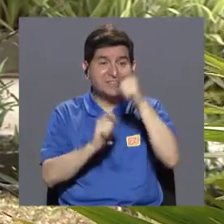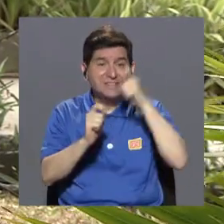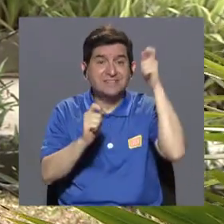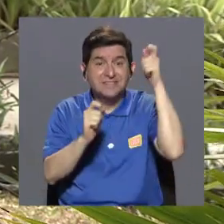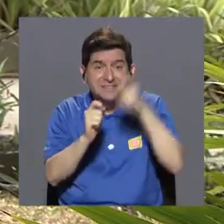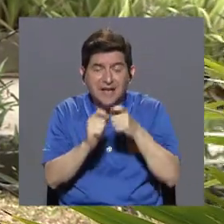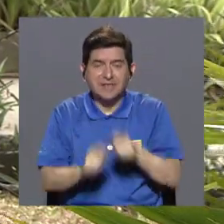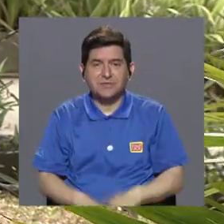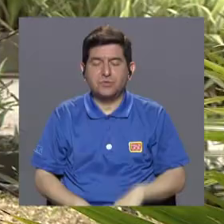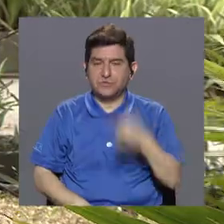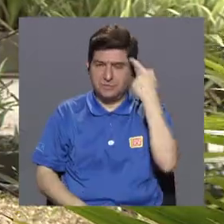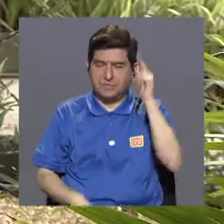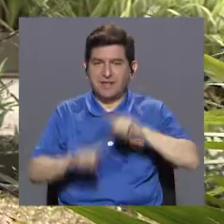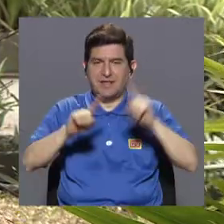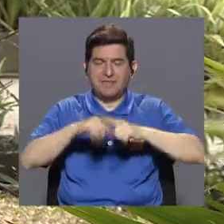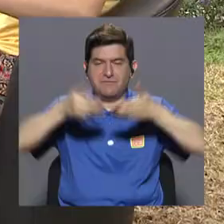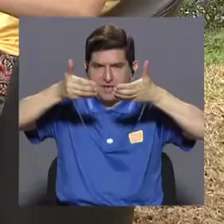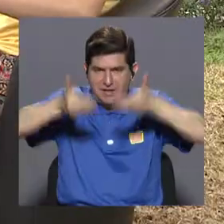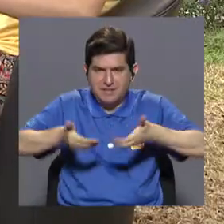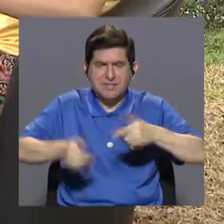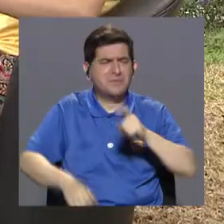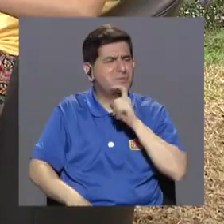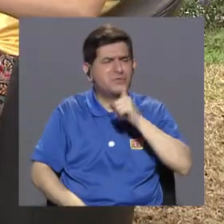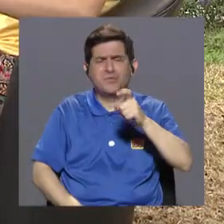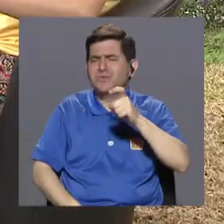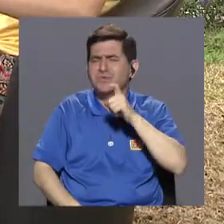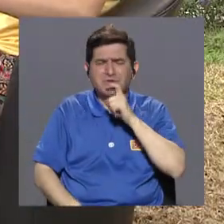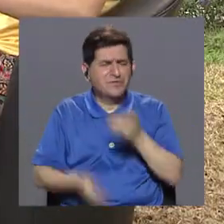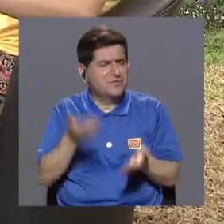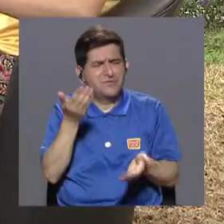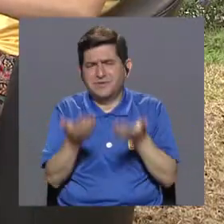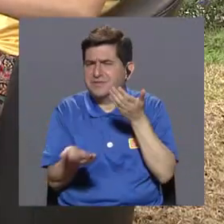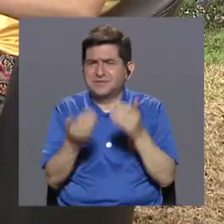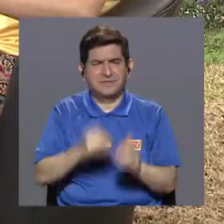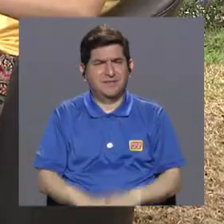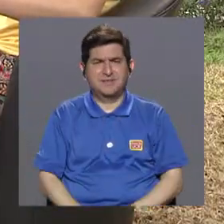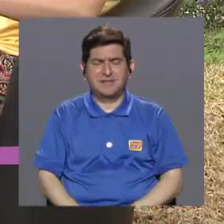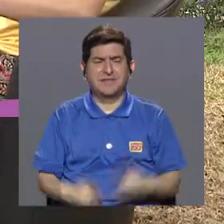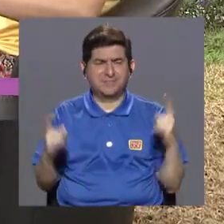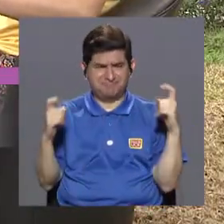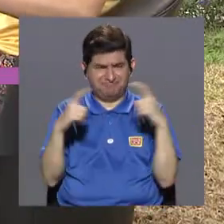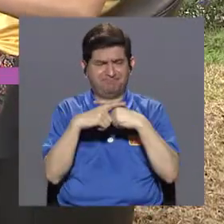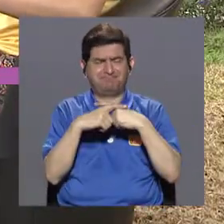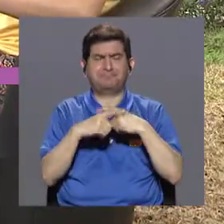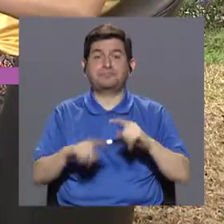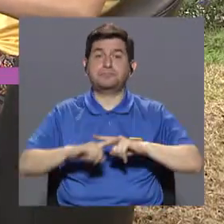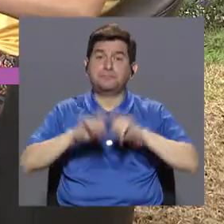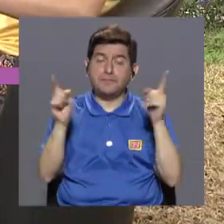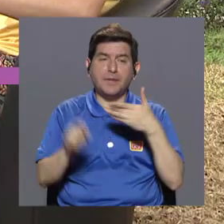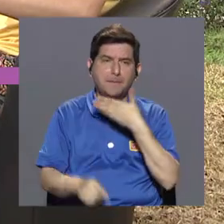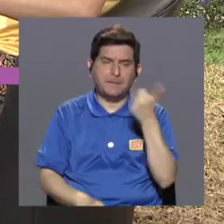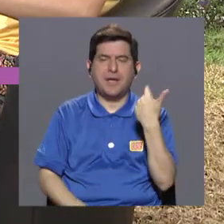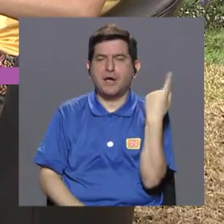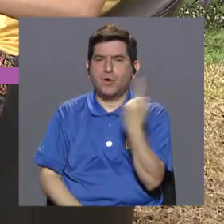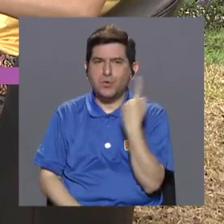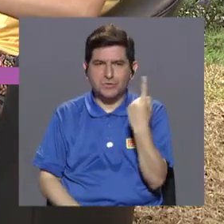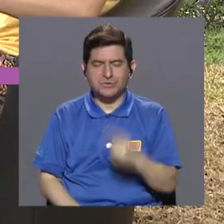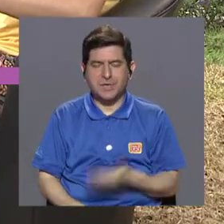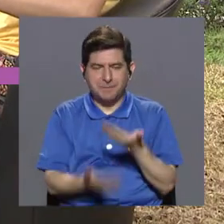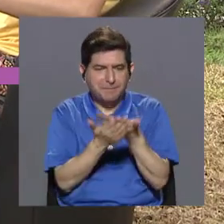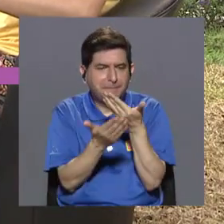más específicos para los pesos. Entonces muy, muy difícilmente va a haber una complicación, pero siempre es